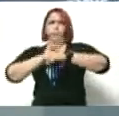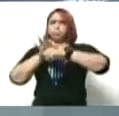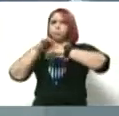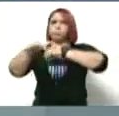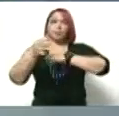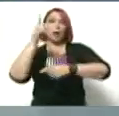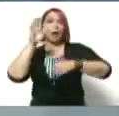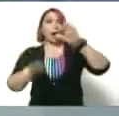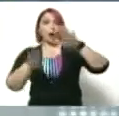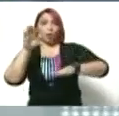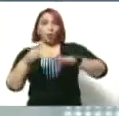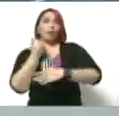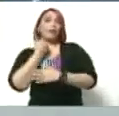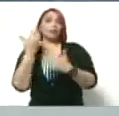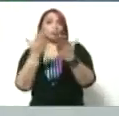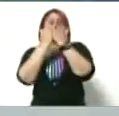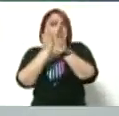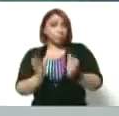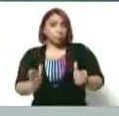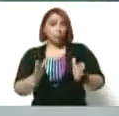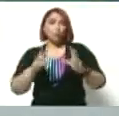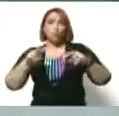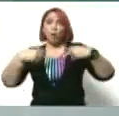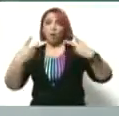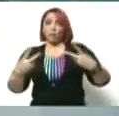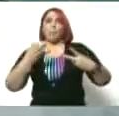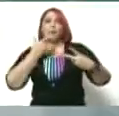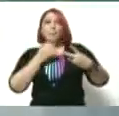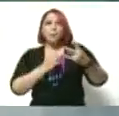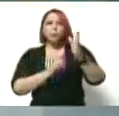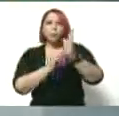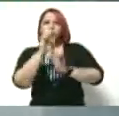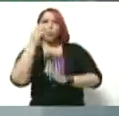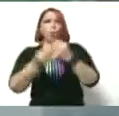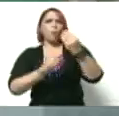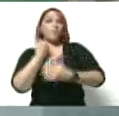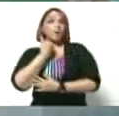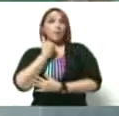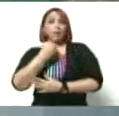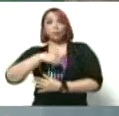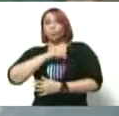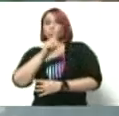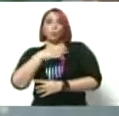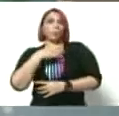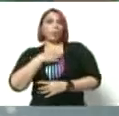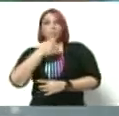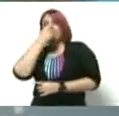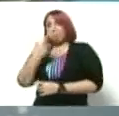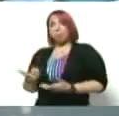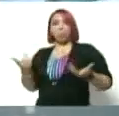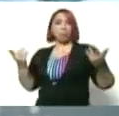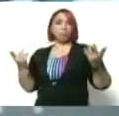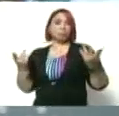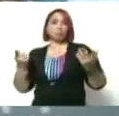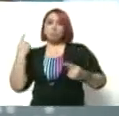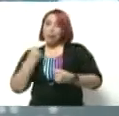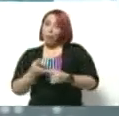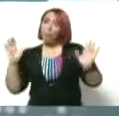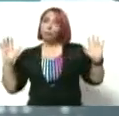está estudiando el impacto que pueda tener en la evolución de la pandemia nosotros no podemos relajarnos tenemos que